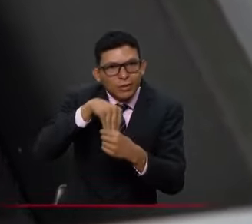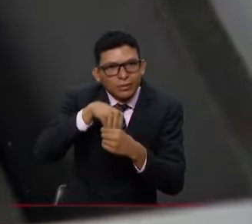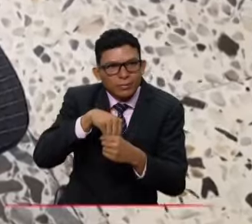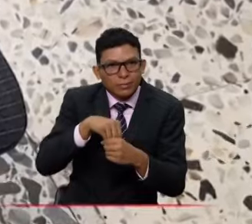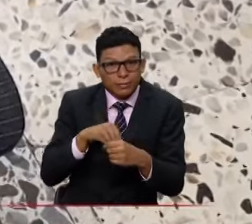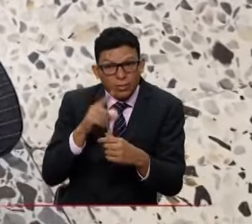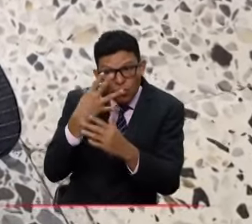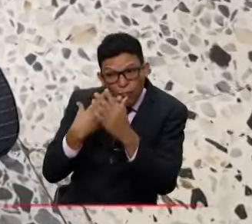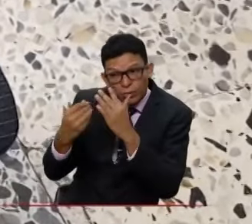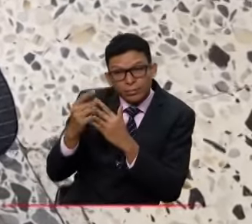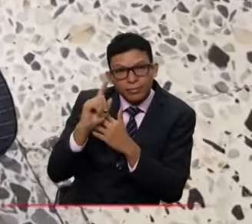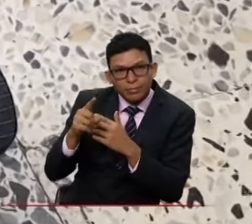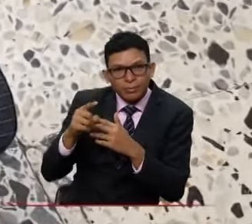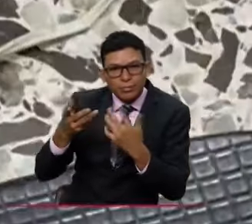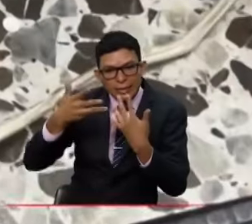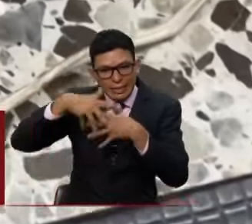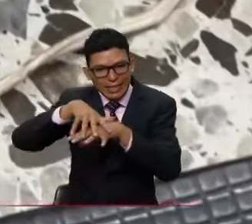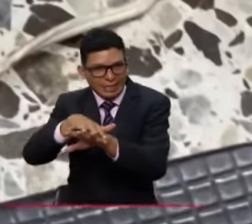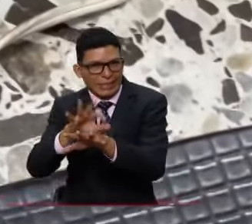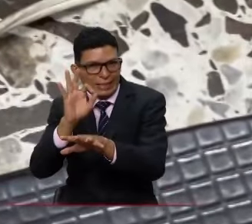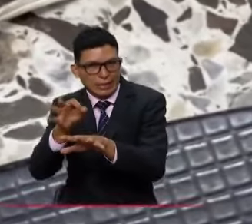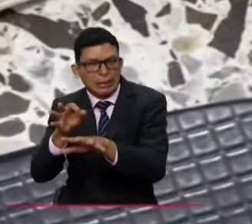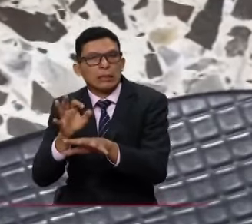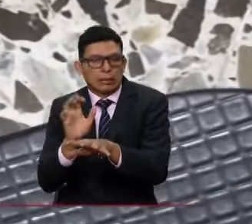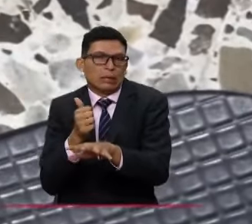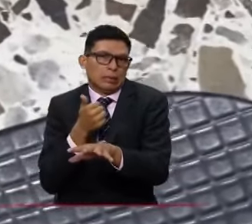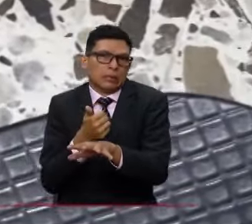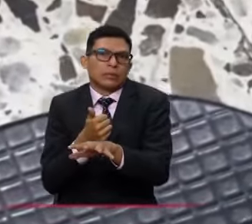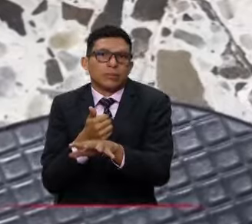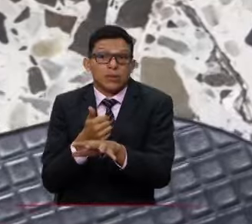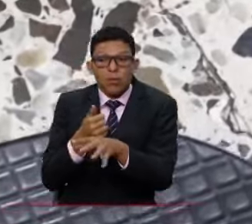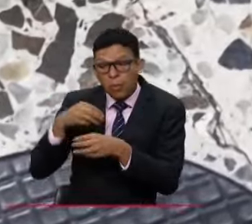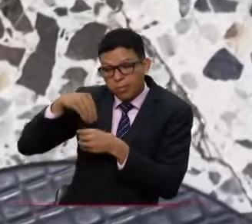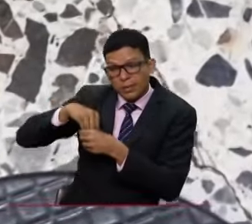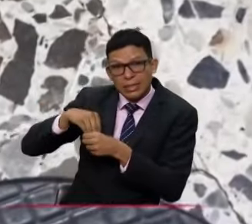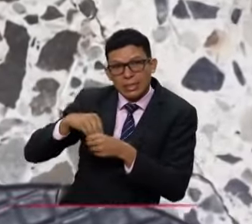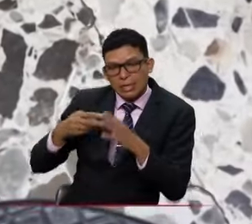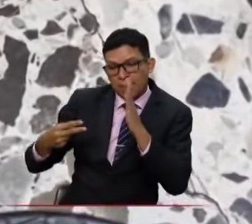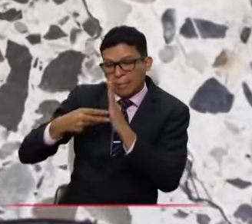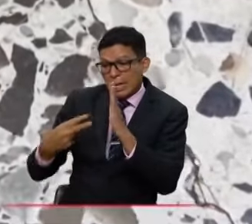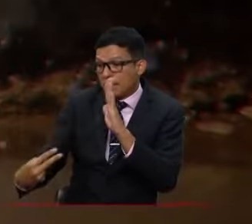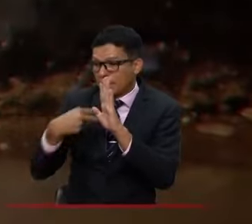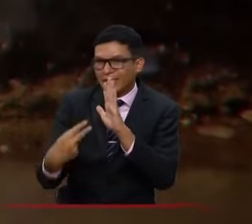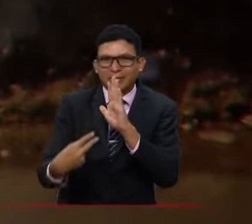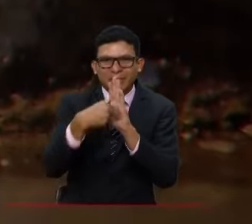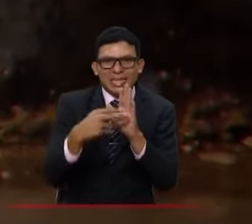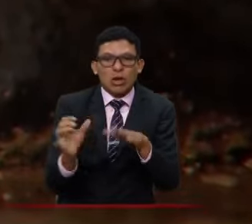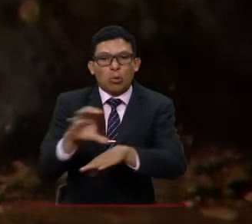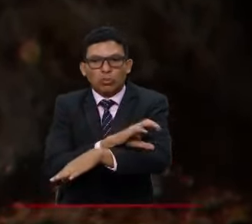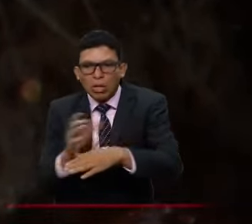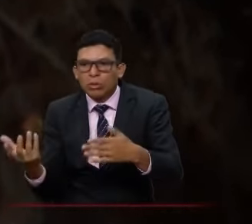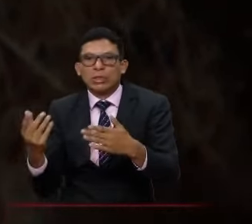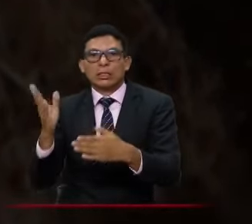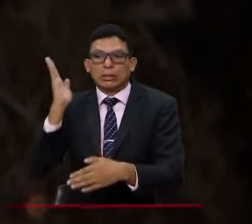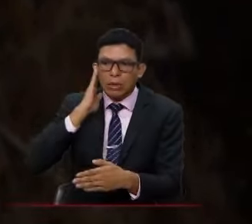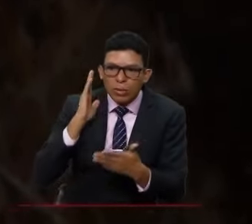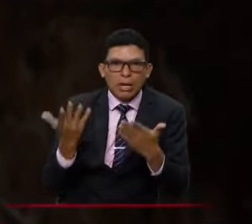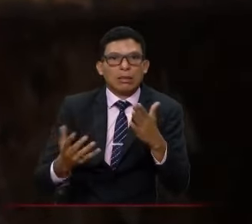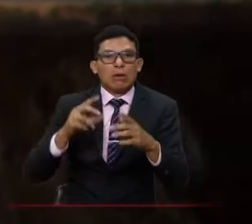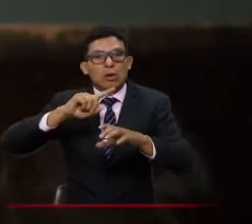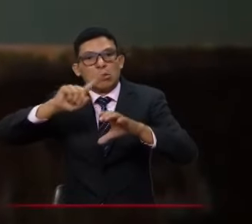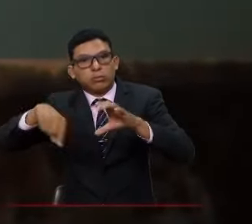hacia afuera a la red está bien, pero internamente saturan tomas con muchos electrodomésticos. Otra causa que suele verse